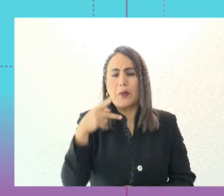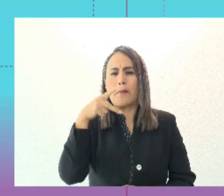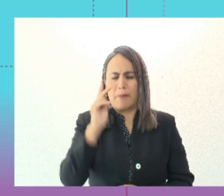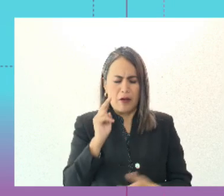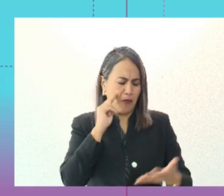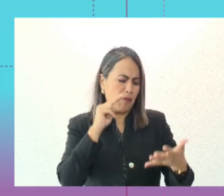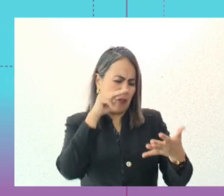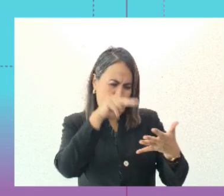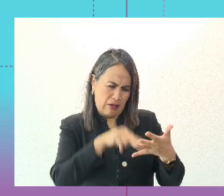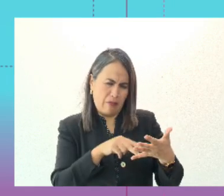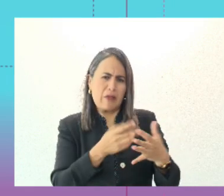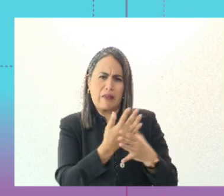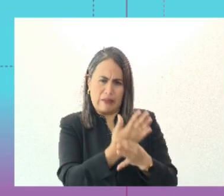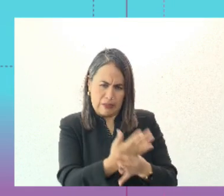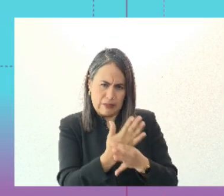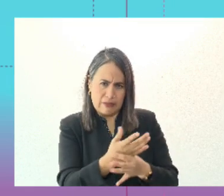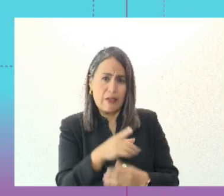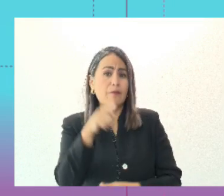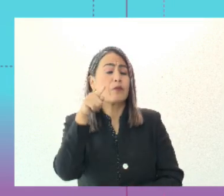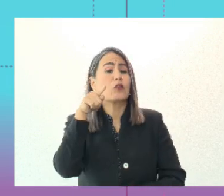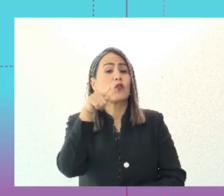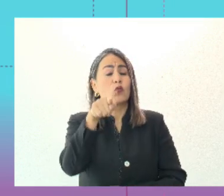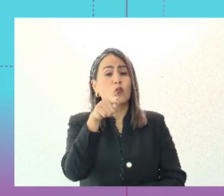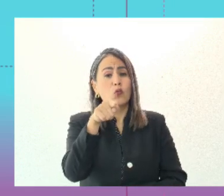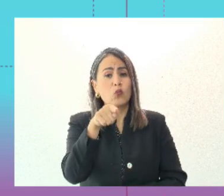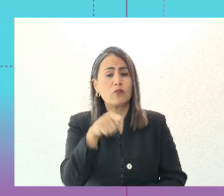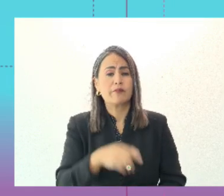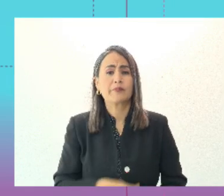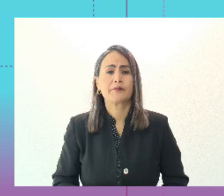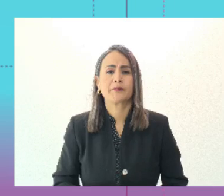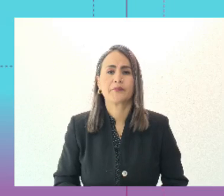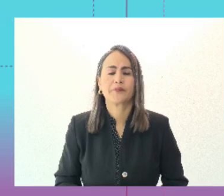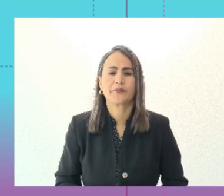dice que tú tuviste que hacer,